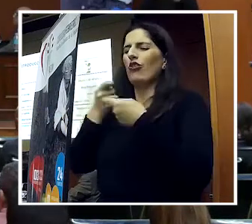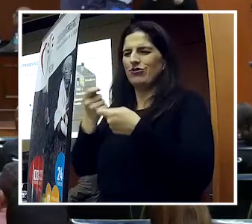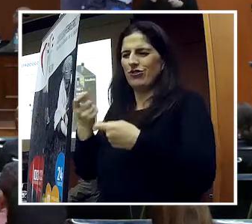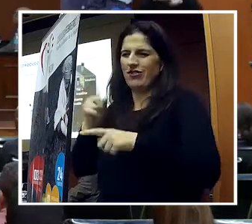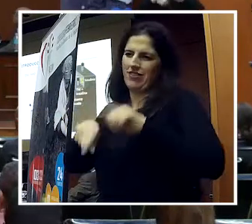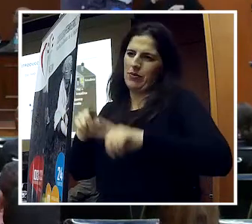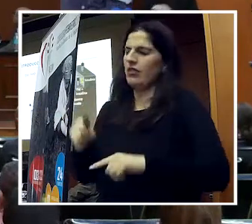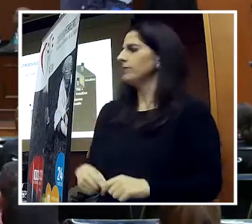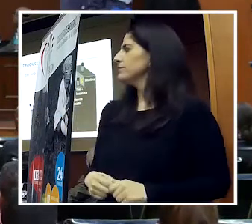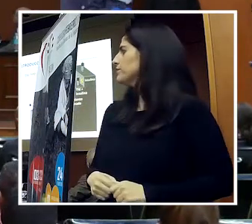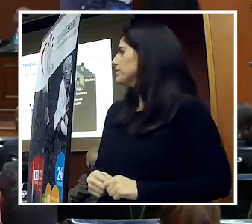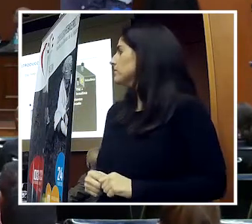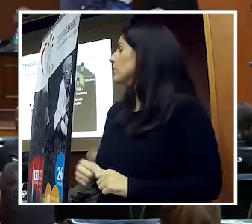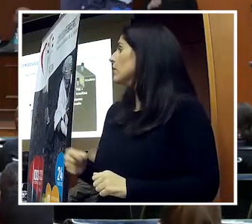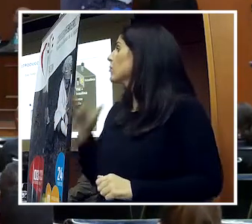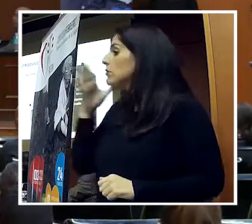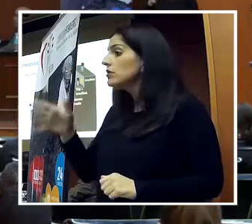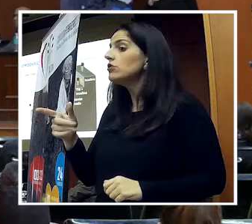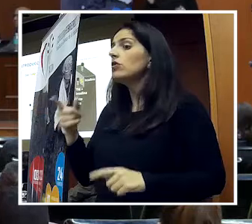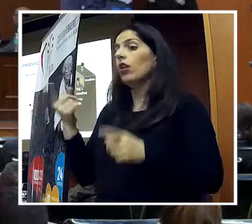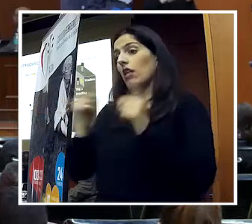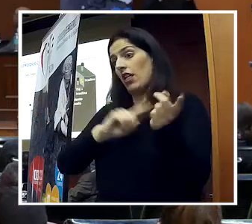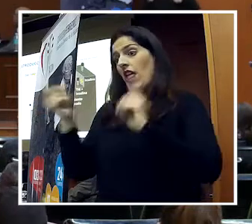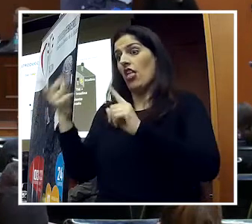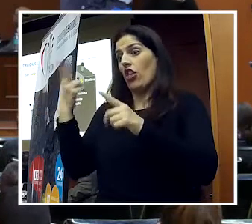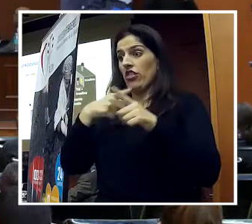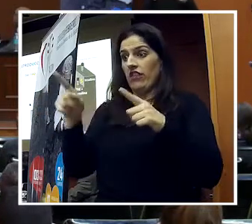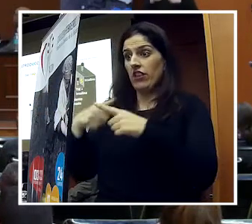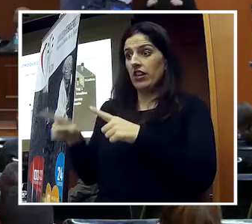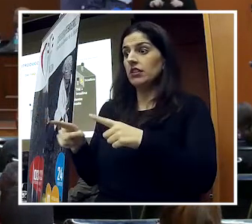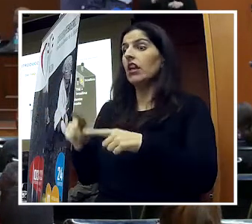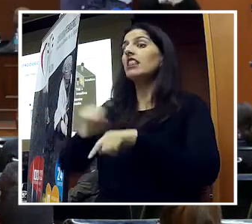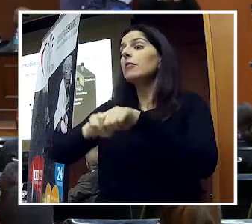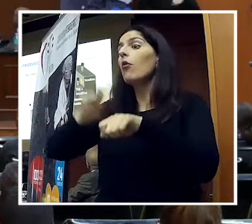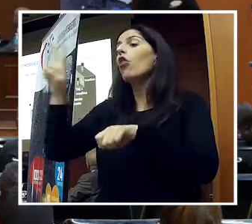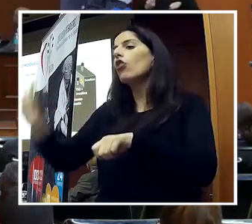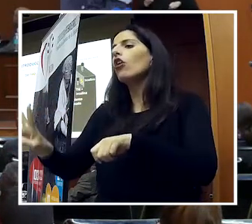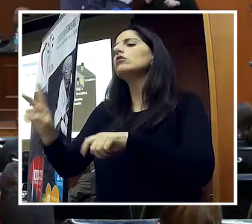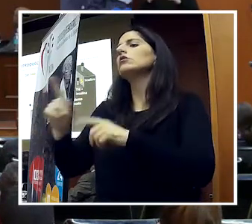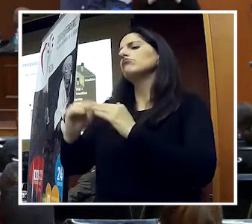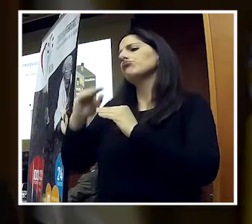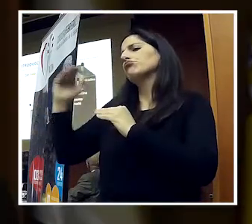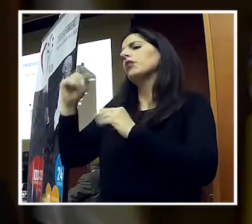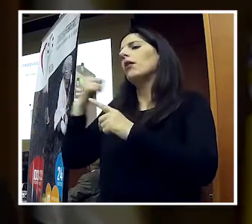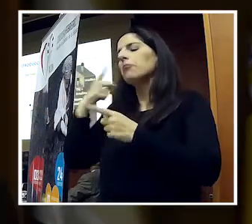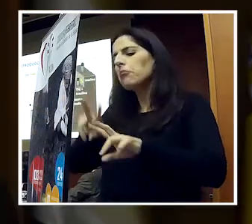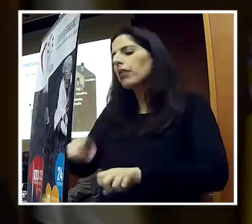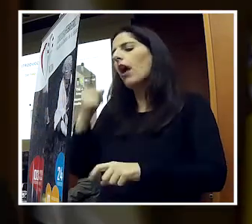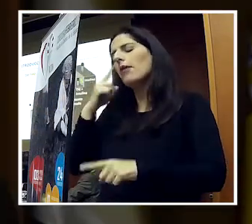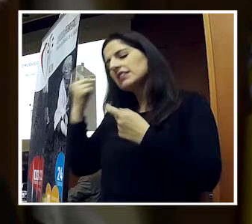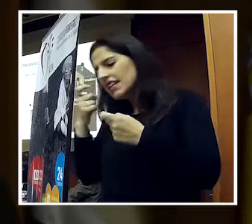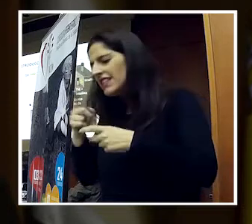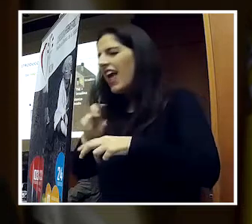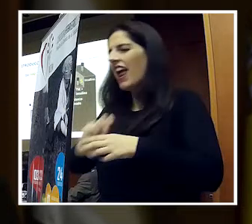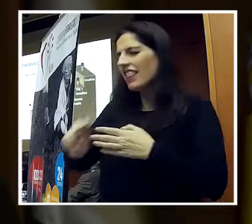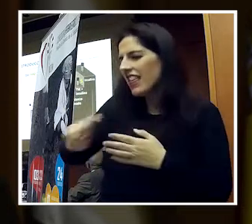ocasiones también con insulina. Por tanto, la diabetes mellitus tipo 2, como veremos al final, pues tiene un tratamiento escalonado, desde dieta y ejercicio hasta en